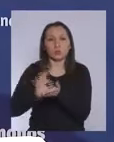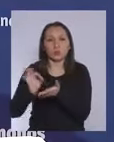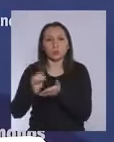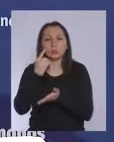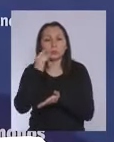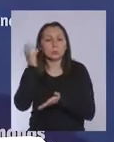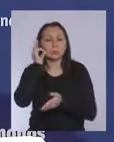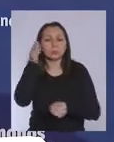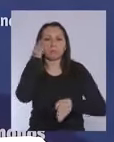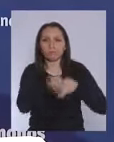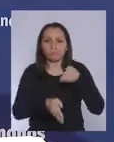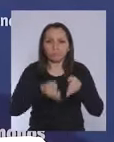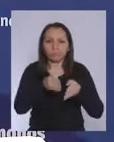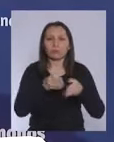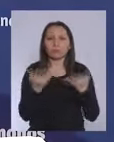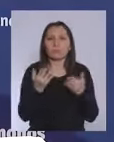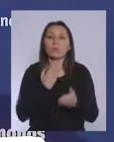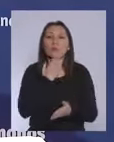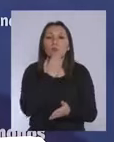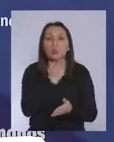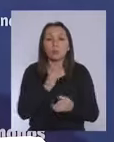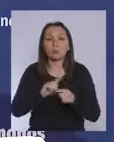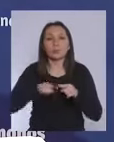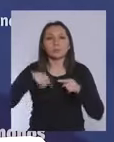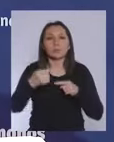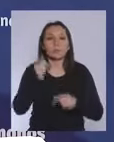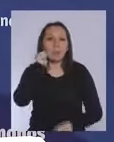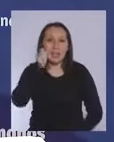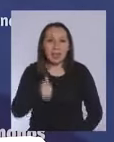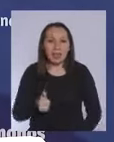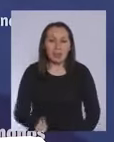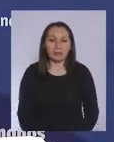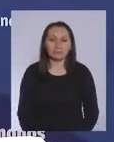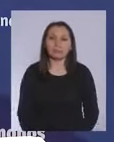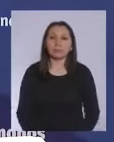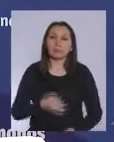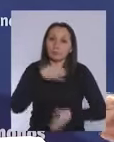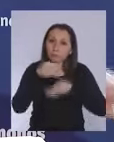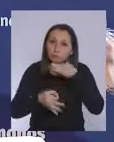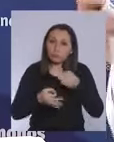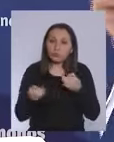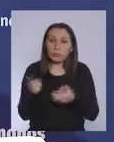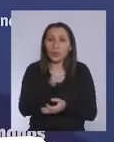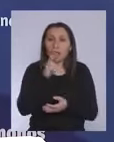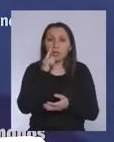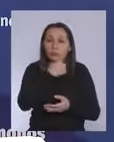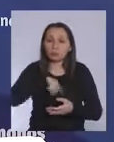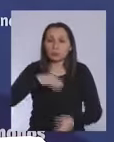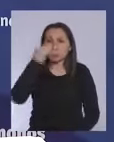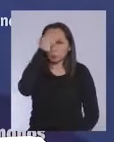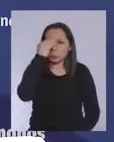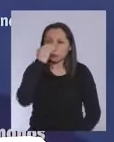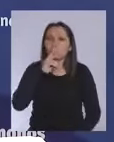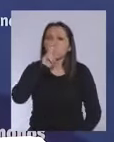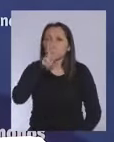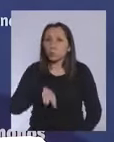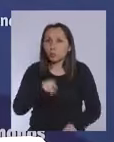sus secretarios también a puntarenas en el día de mañana manifestamos de esta manera nuestra preocupación